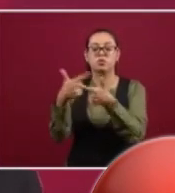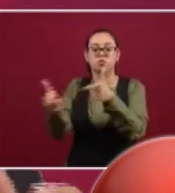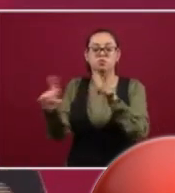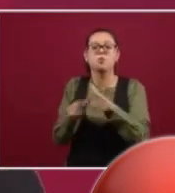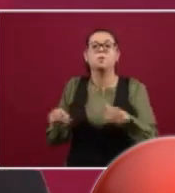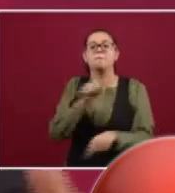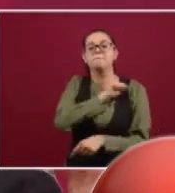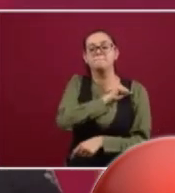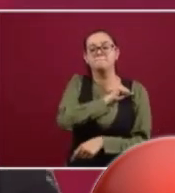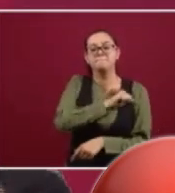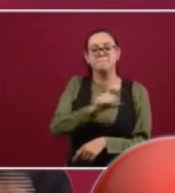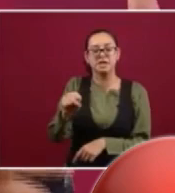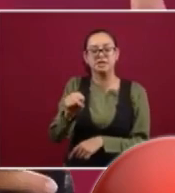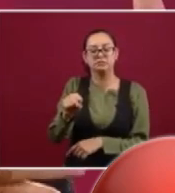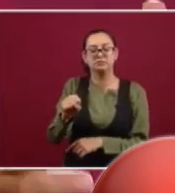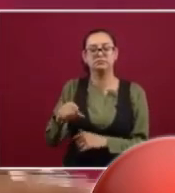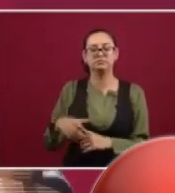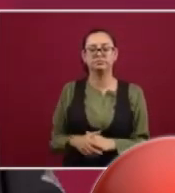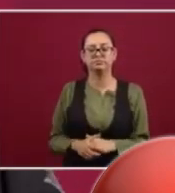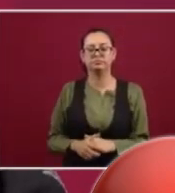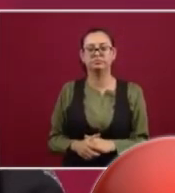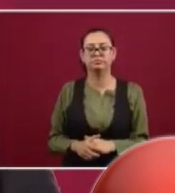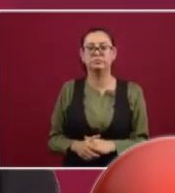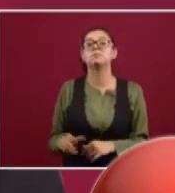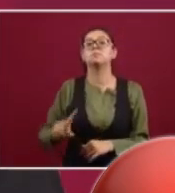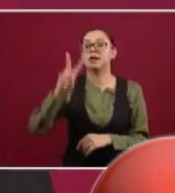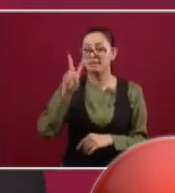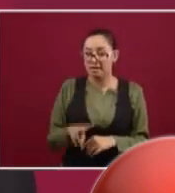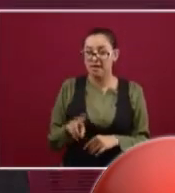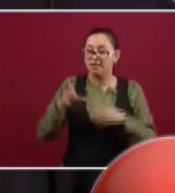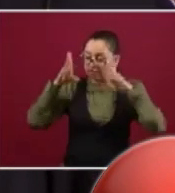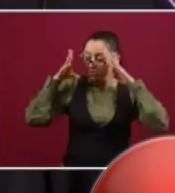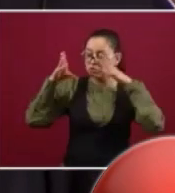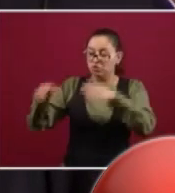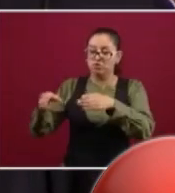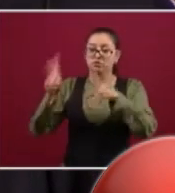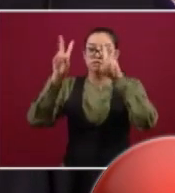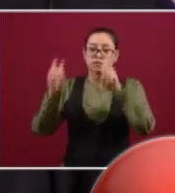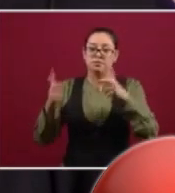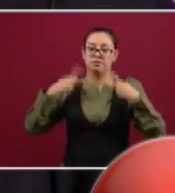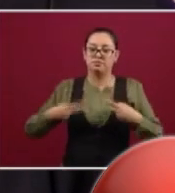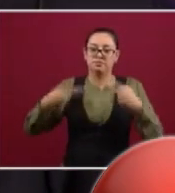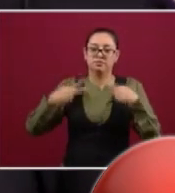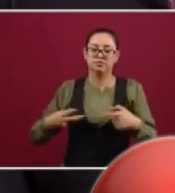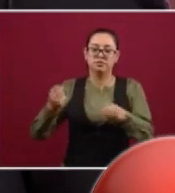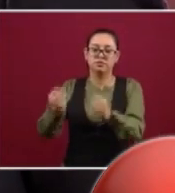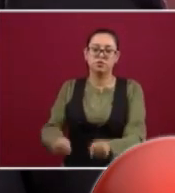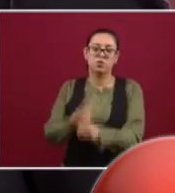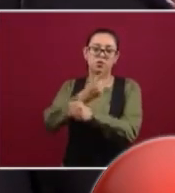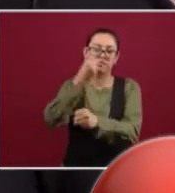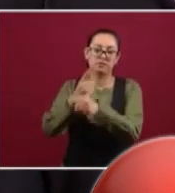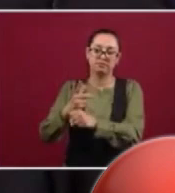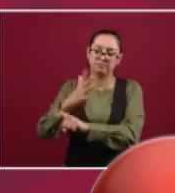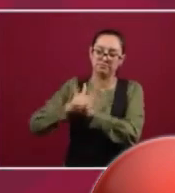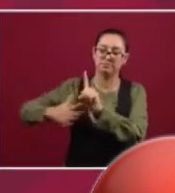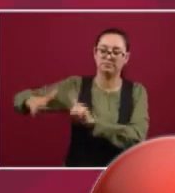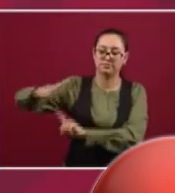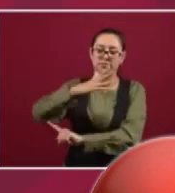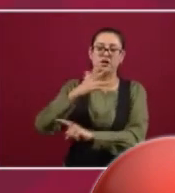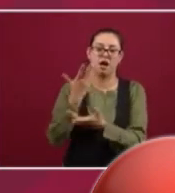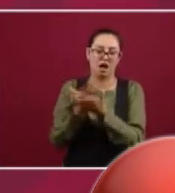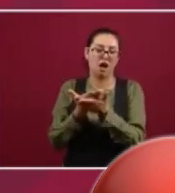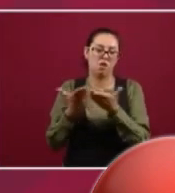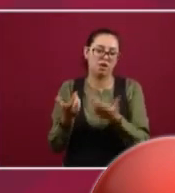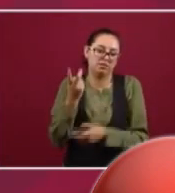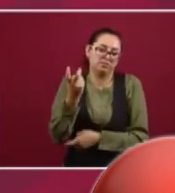qué tiene que ver con la seguridad de la gente eso es lo que están